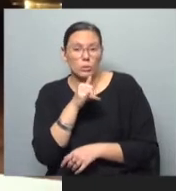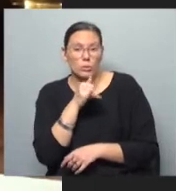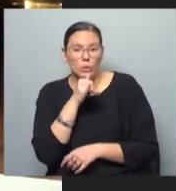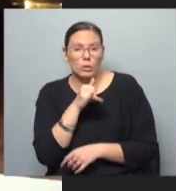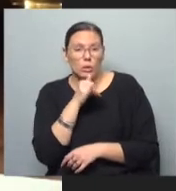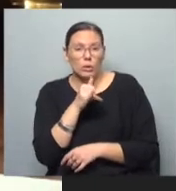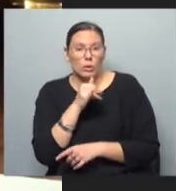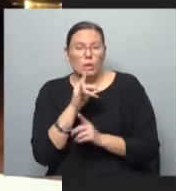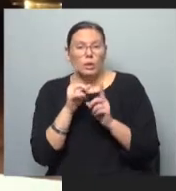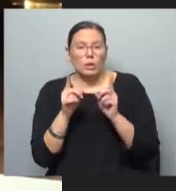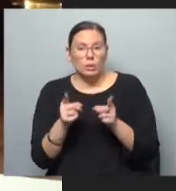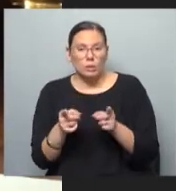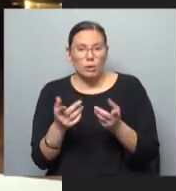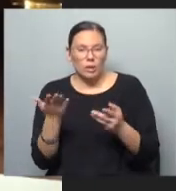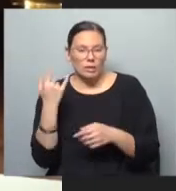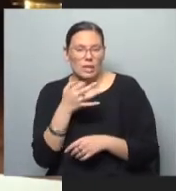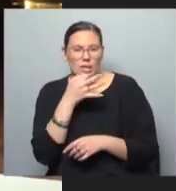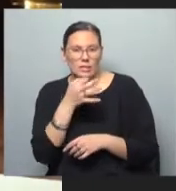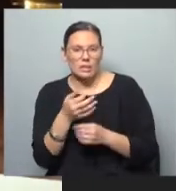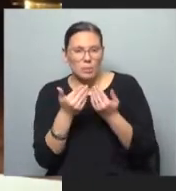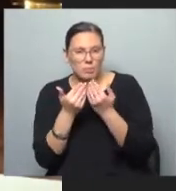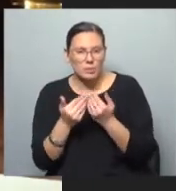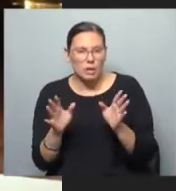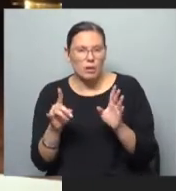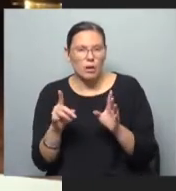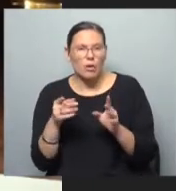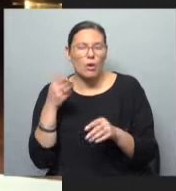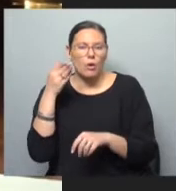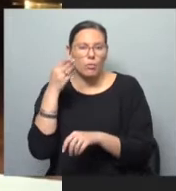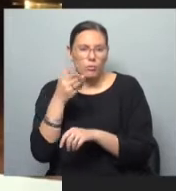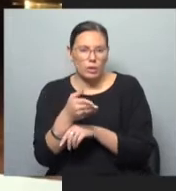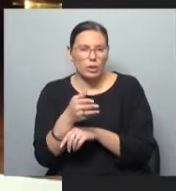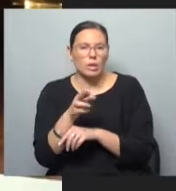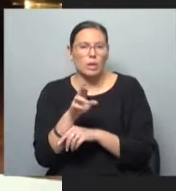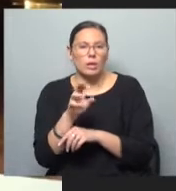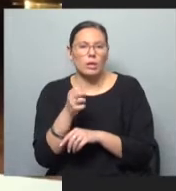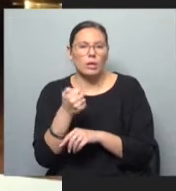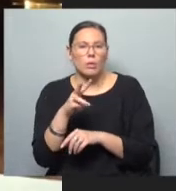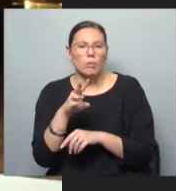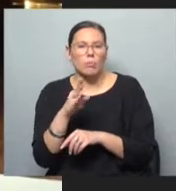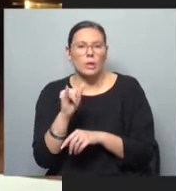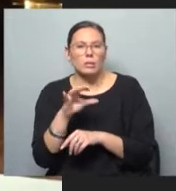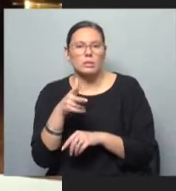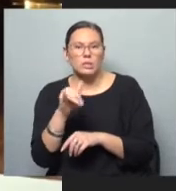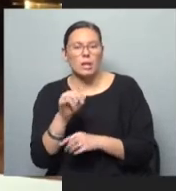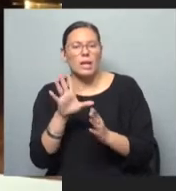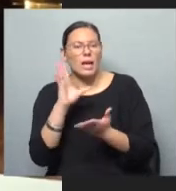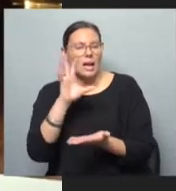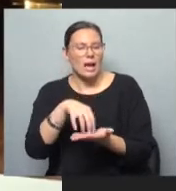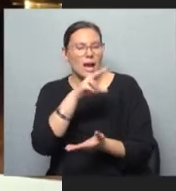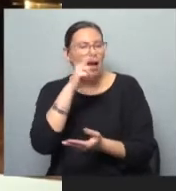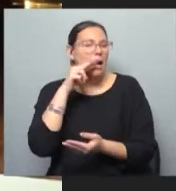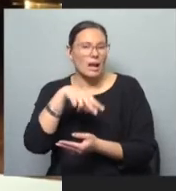a cuenta justamente de lo que vos decías, Noé, al inicio. Estuve en Rompaochai. Es una galería fundamentalmente